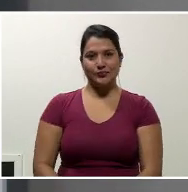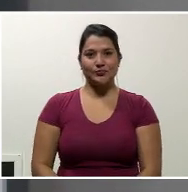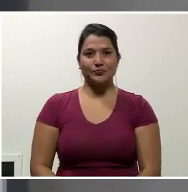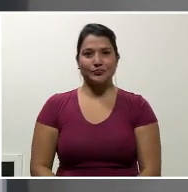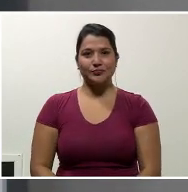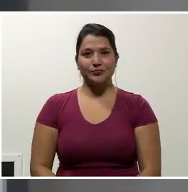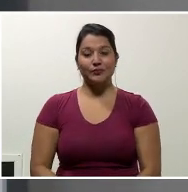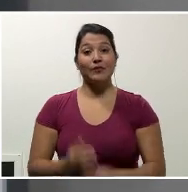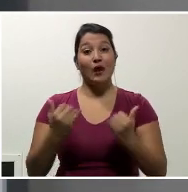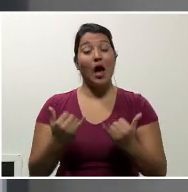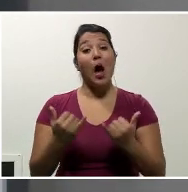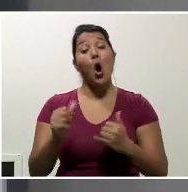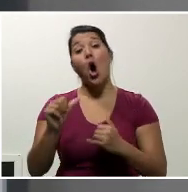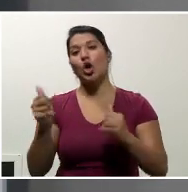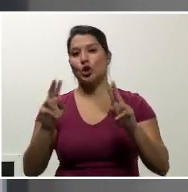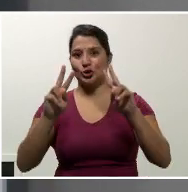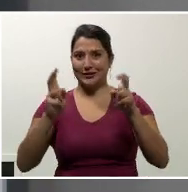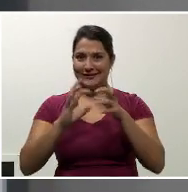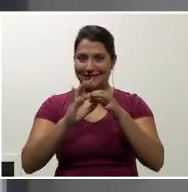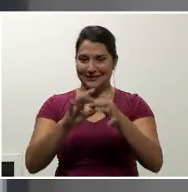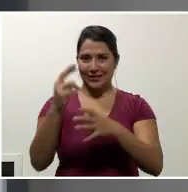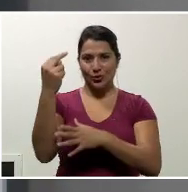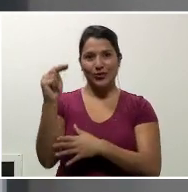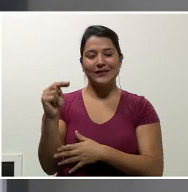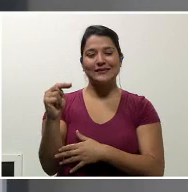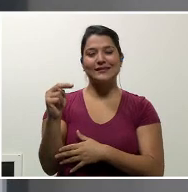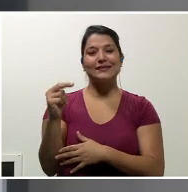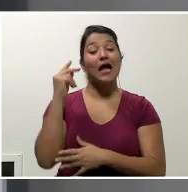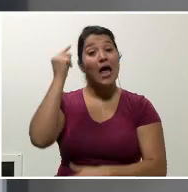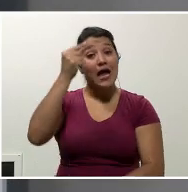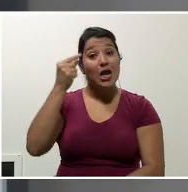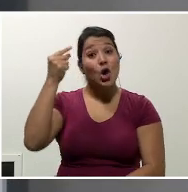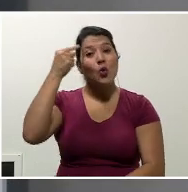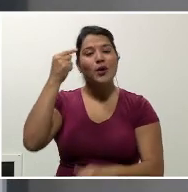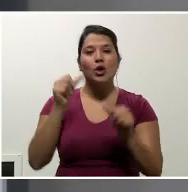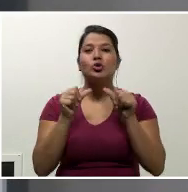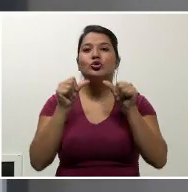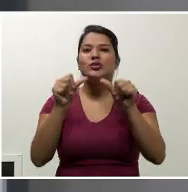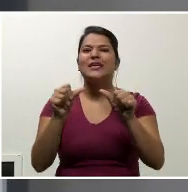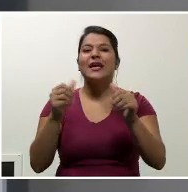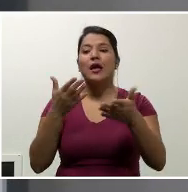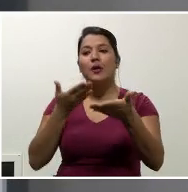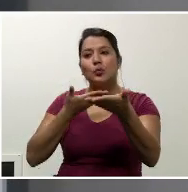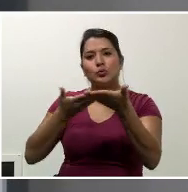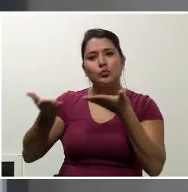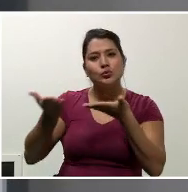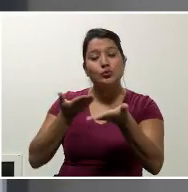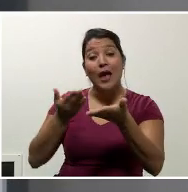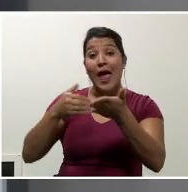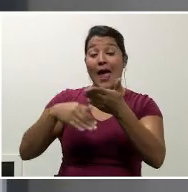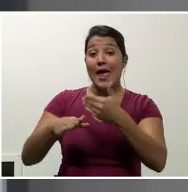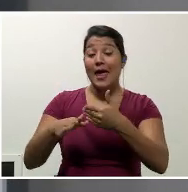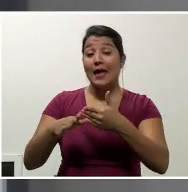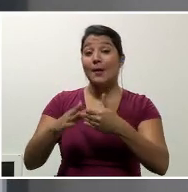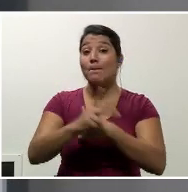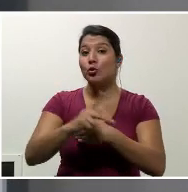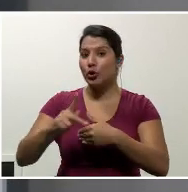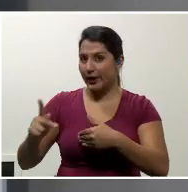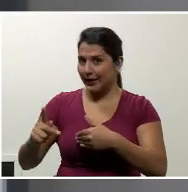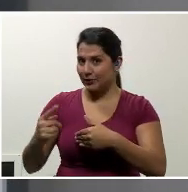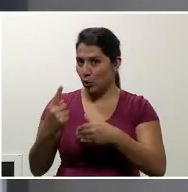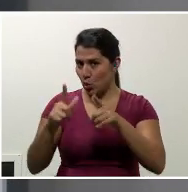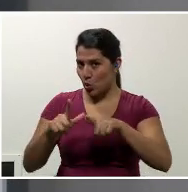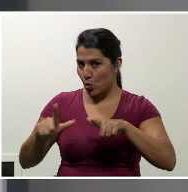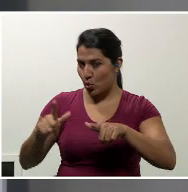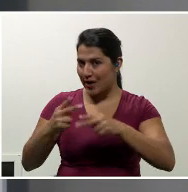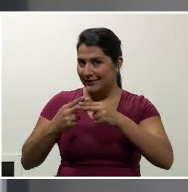Nos vamos a otros temas noticiosos. El gobierno continúa en diálogo en Buenos Aires de Punta Arenas para